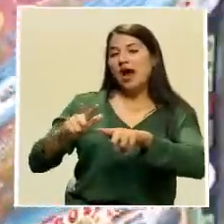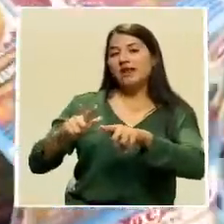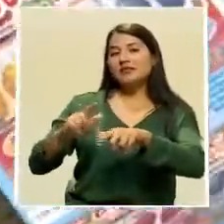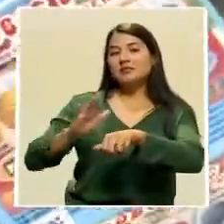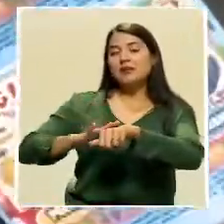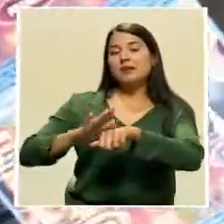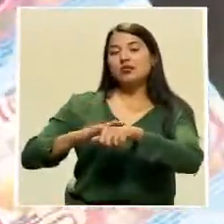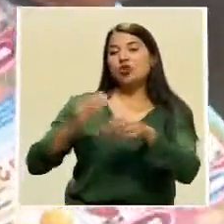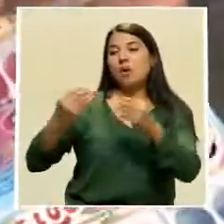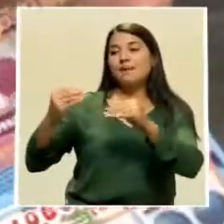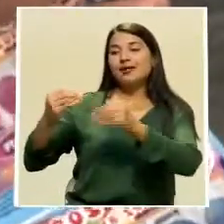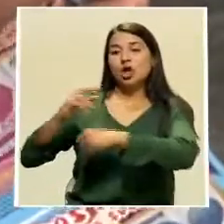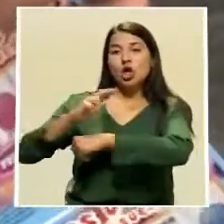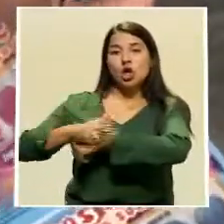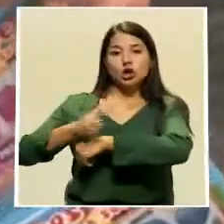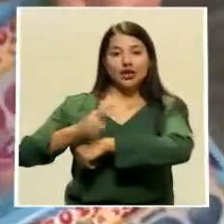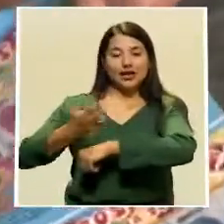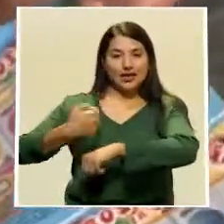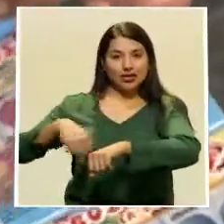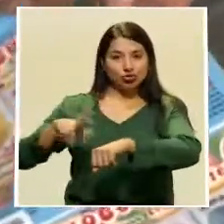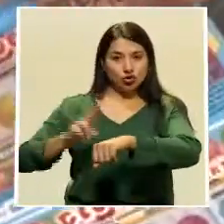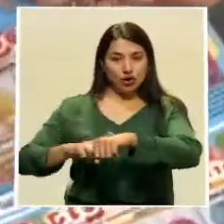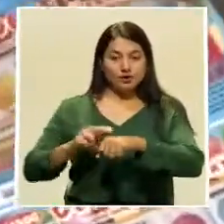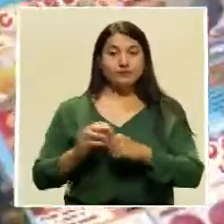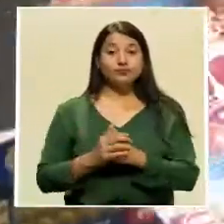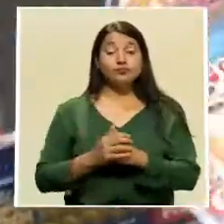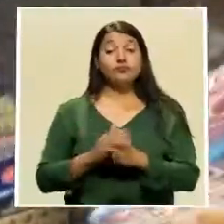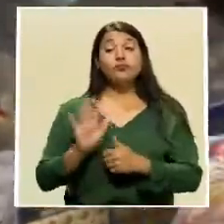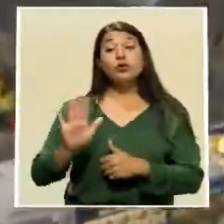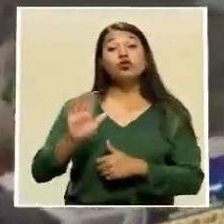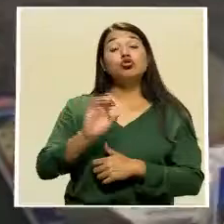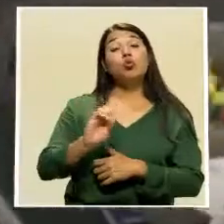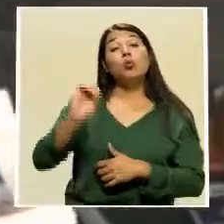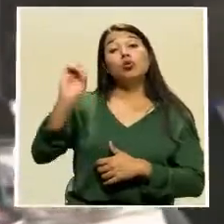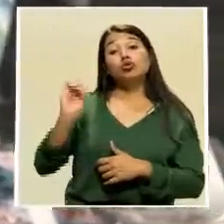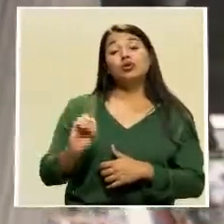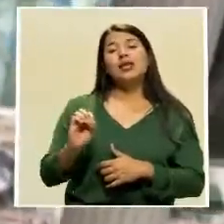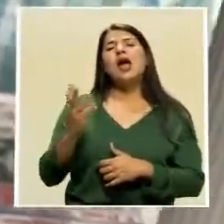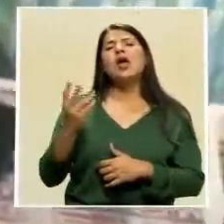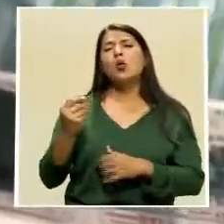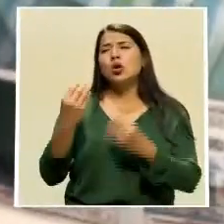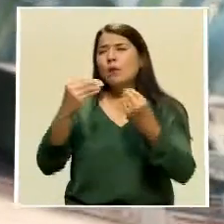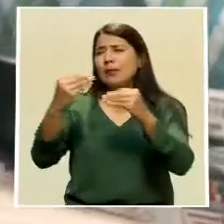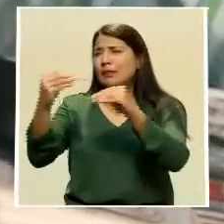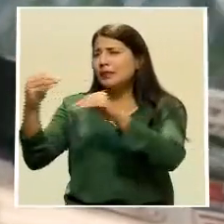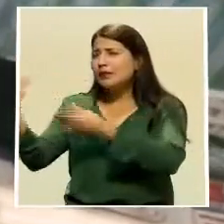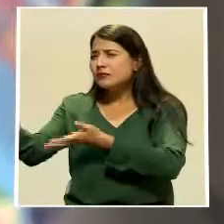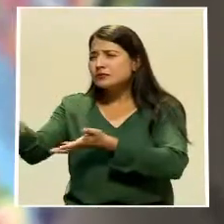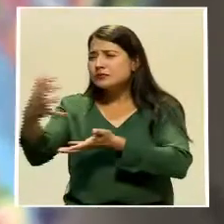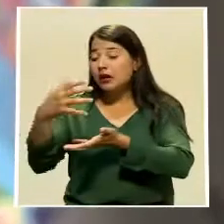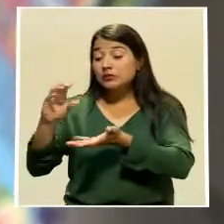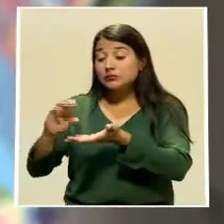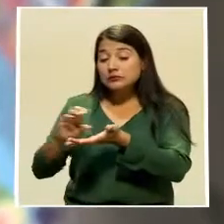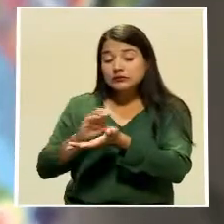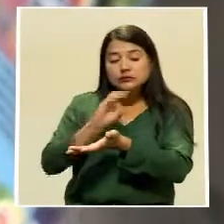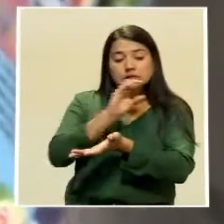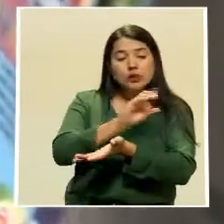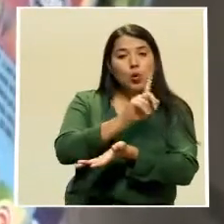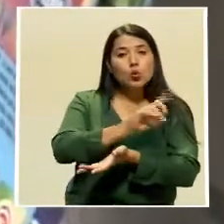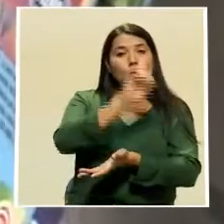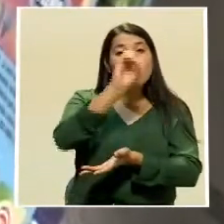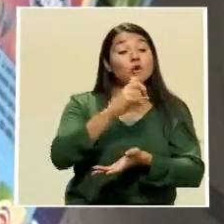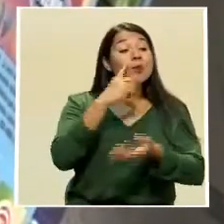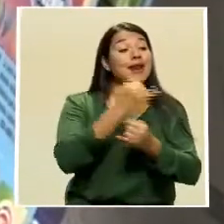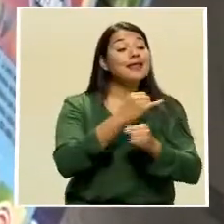las loterías nacionales, cuyo porcentaje que destina es un 1% para la autonomía de las